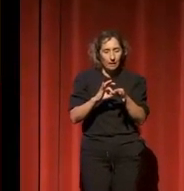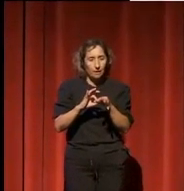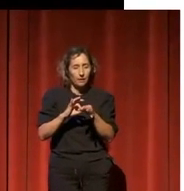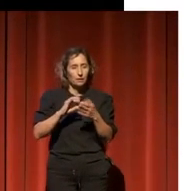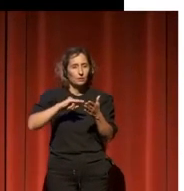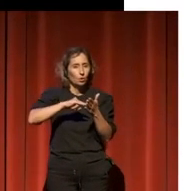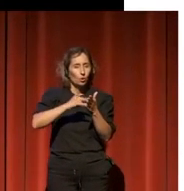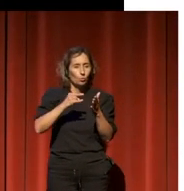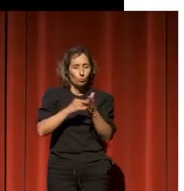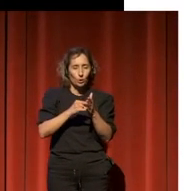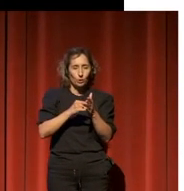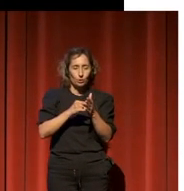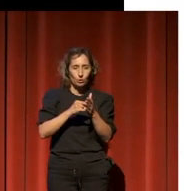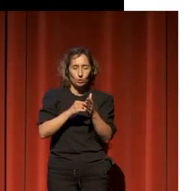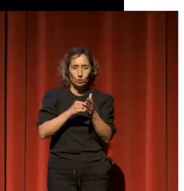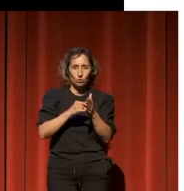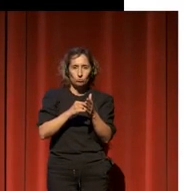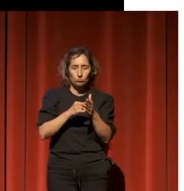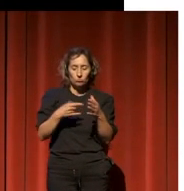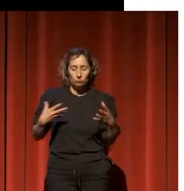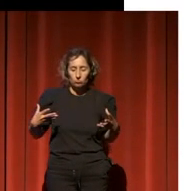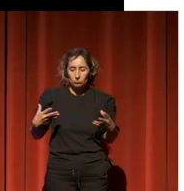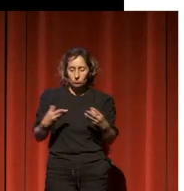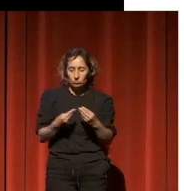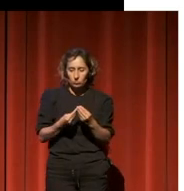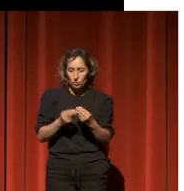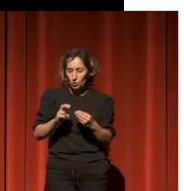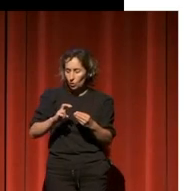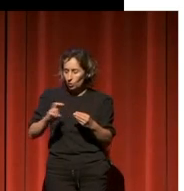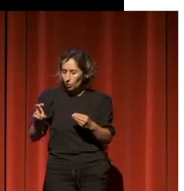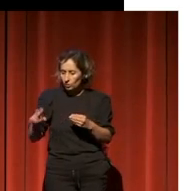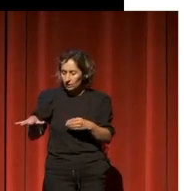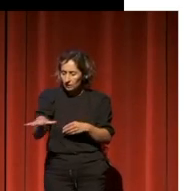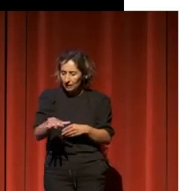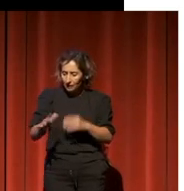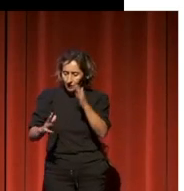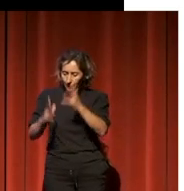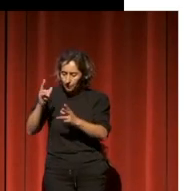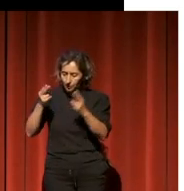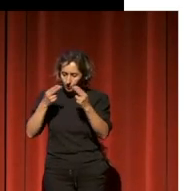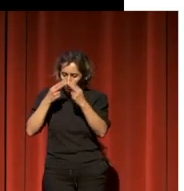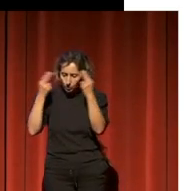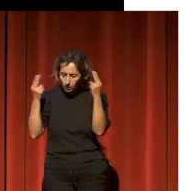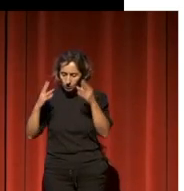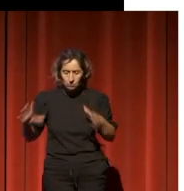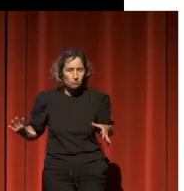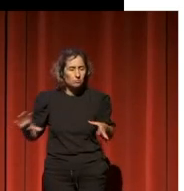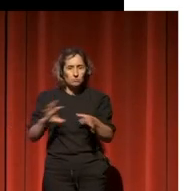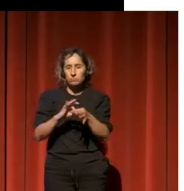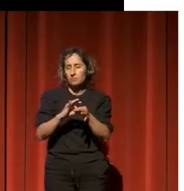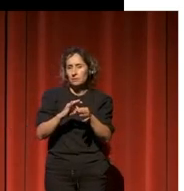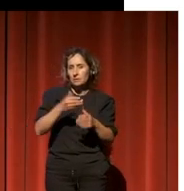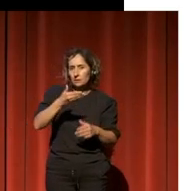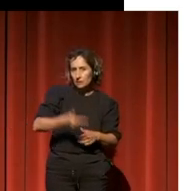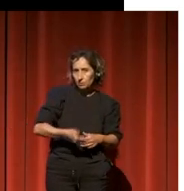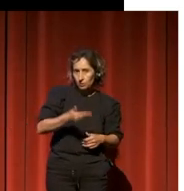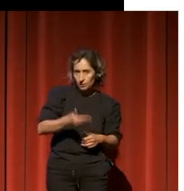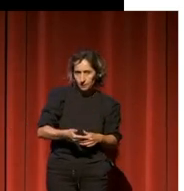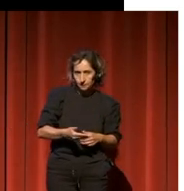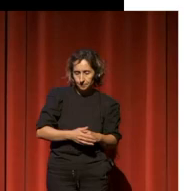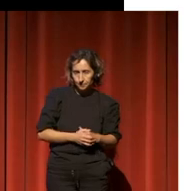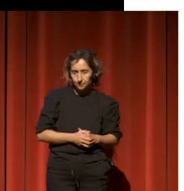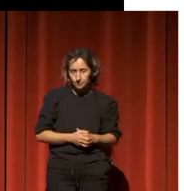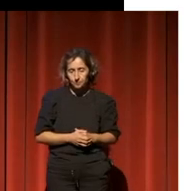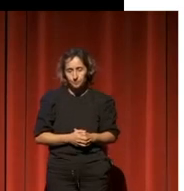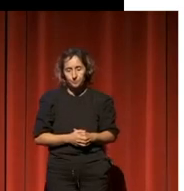conjuntos en en digamos con otros equipamientos o con otras áreas de la Administración no Y esto tiene mucho que